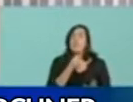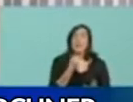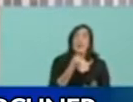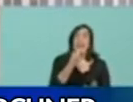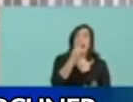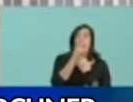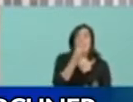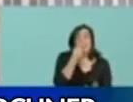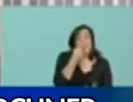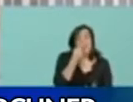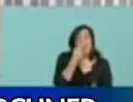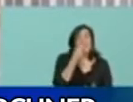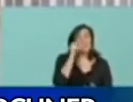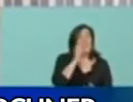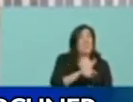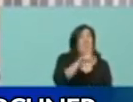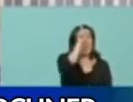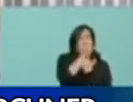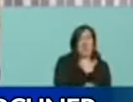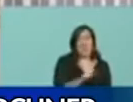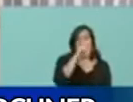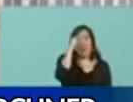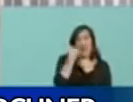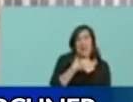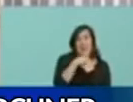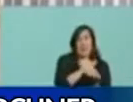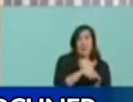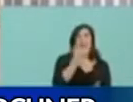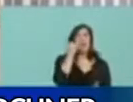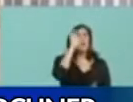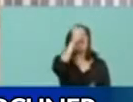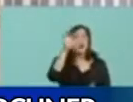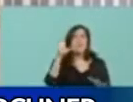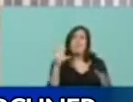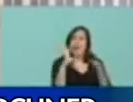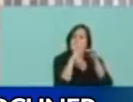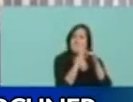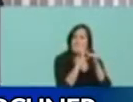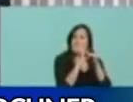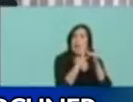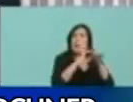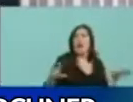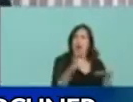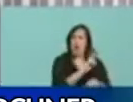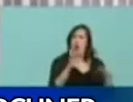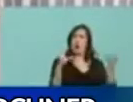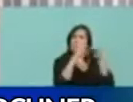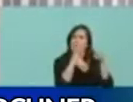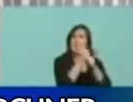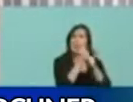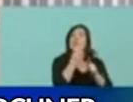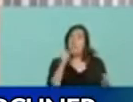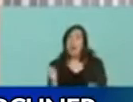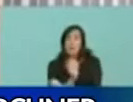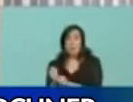de la nación que los intereses de la provincia no se disociaron y por lo tanto de aprobarse la ley siempre